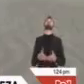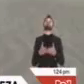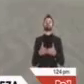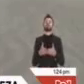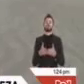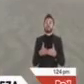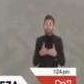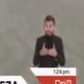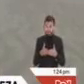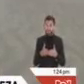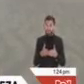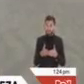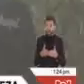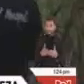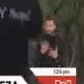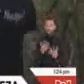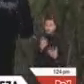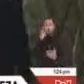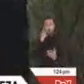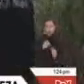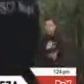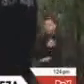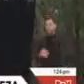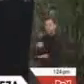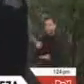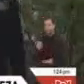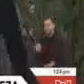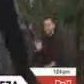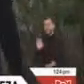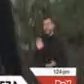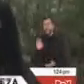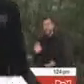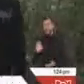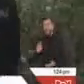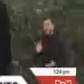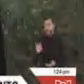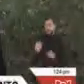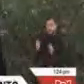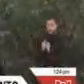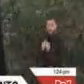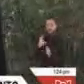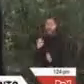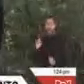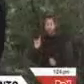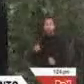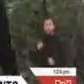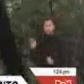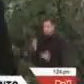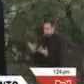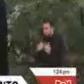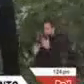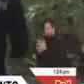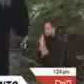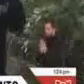tener una excusa de venir a Nuquí más seguido. Otra muy válida es el gran amigo que hice, Carlos. Ese guía tímido que al principio nos contó de las ballenas, terminó siendo una